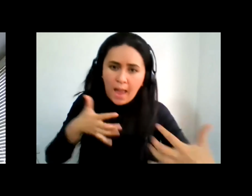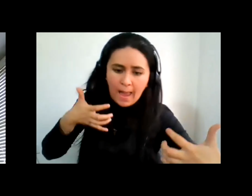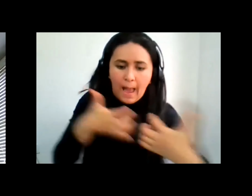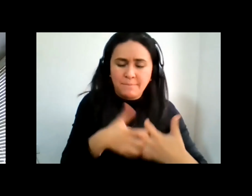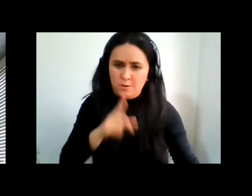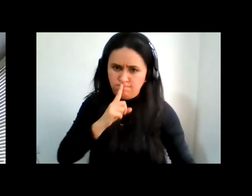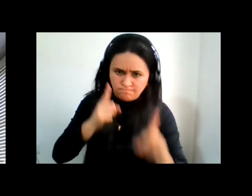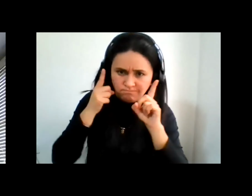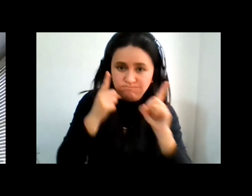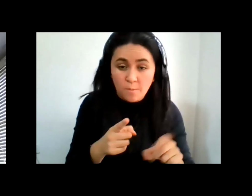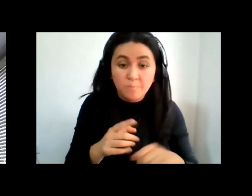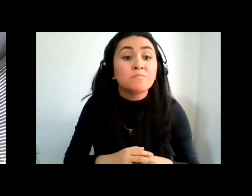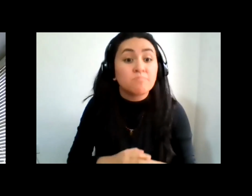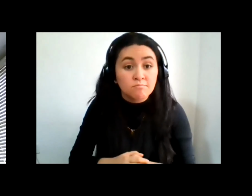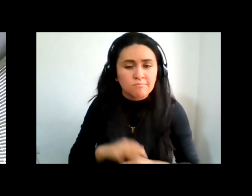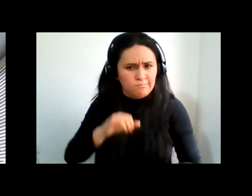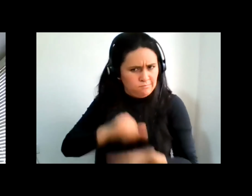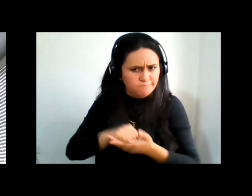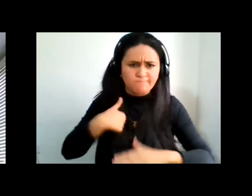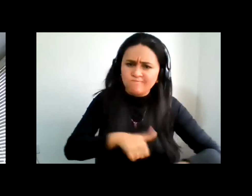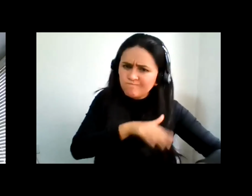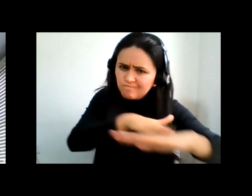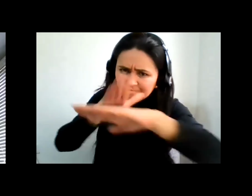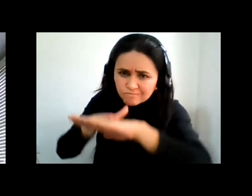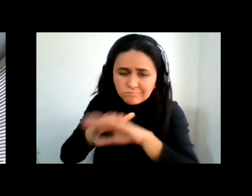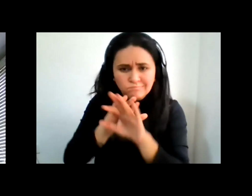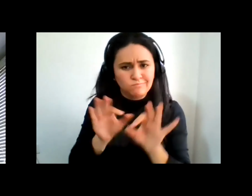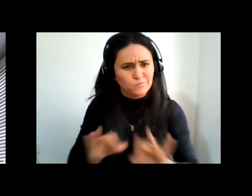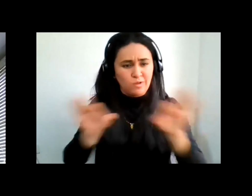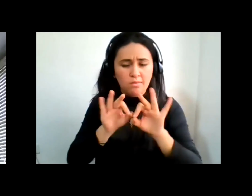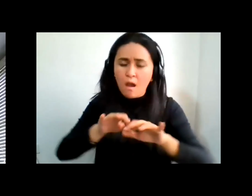ha sido un llamado a la acción, ¿no?